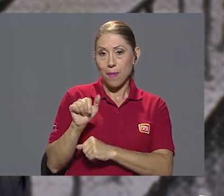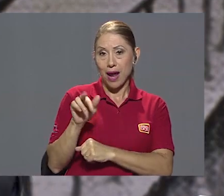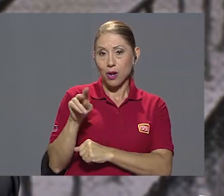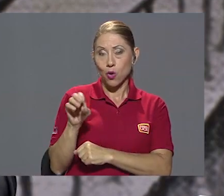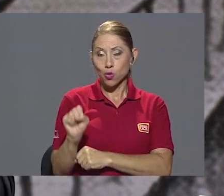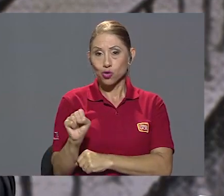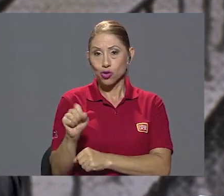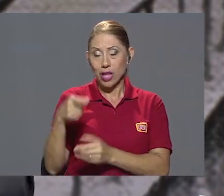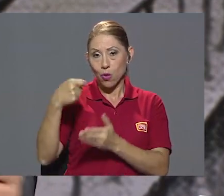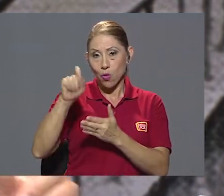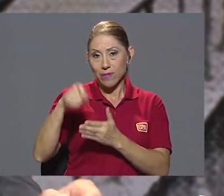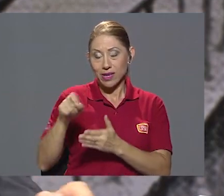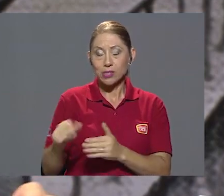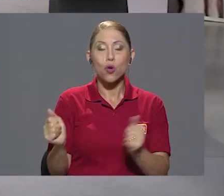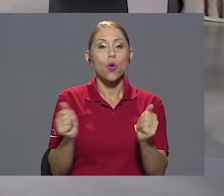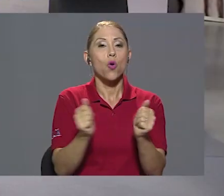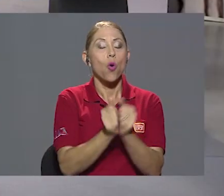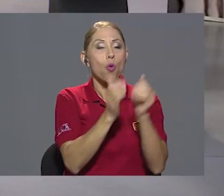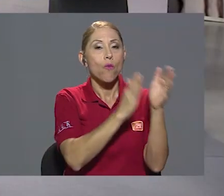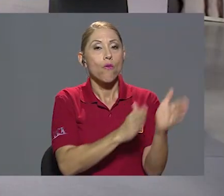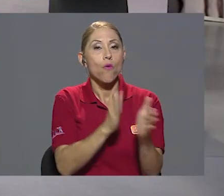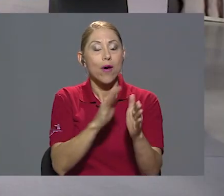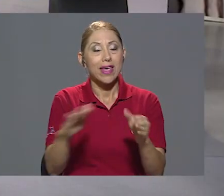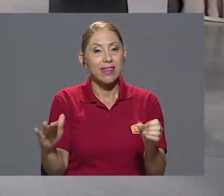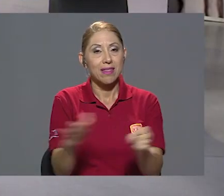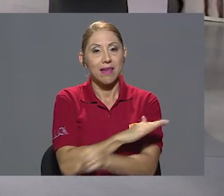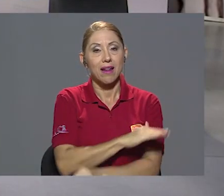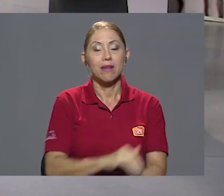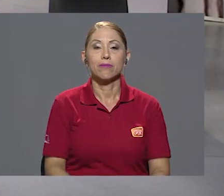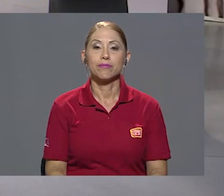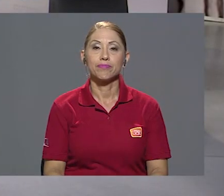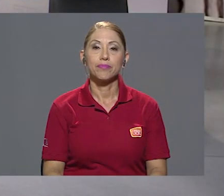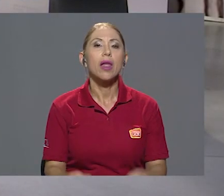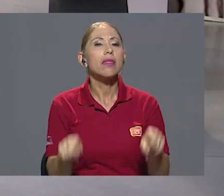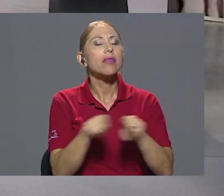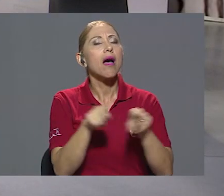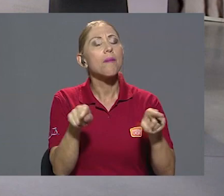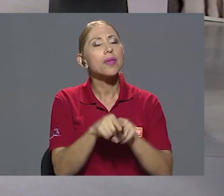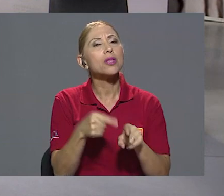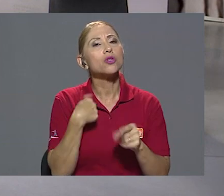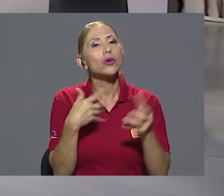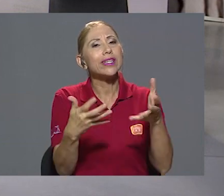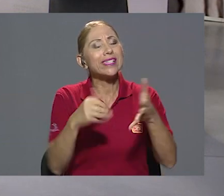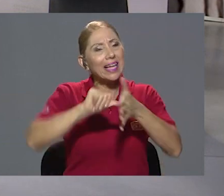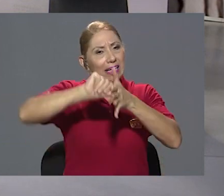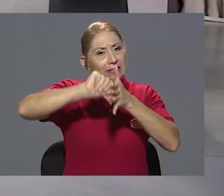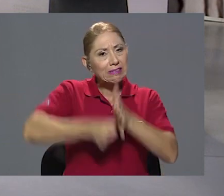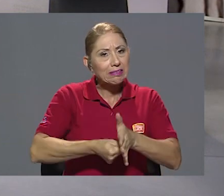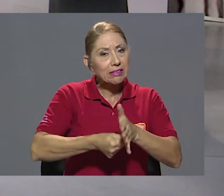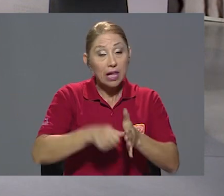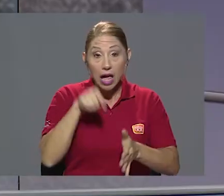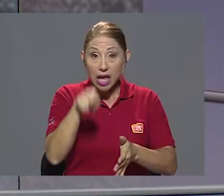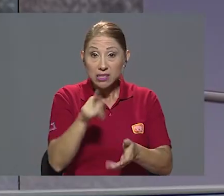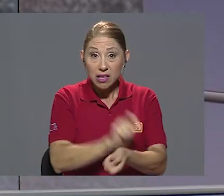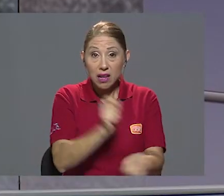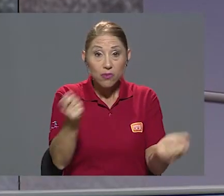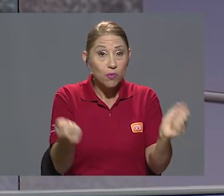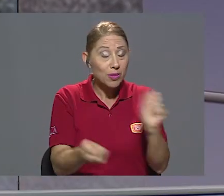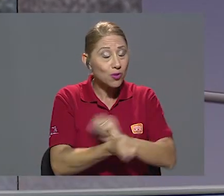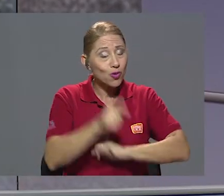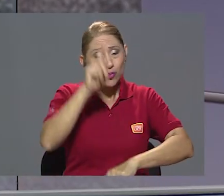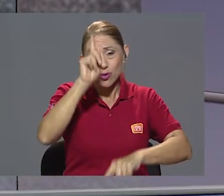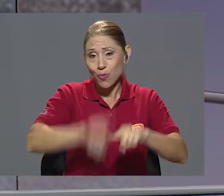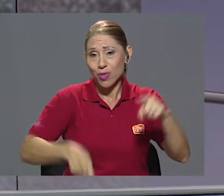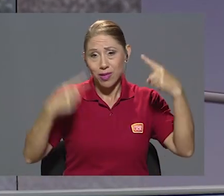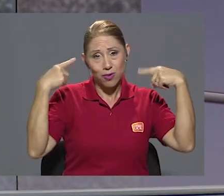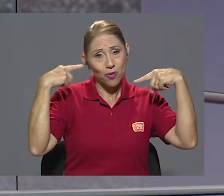formación integral. Claro. Y ahí quisiera hacer un énfasis en que no es posible hacer esta transformación si